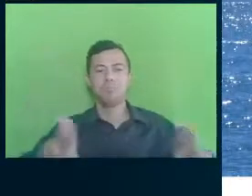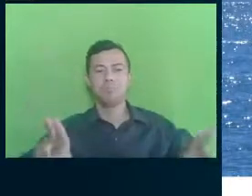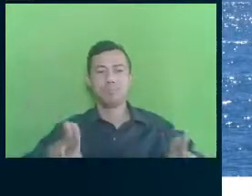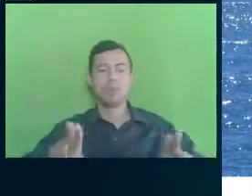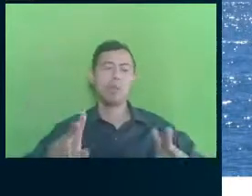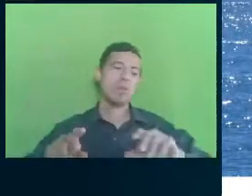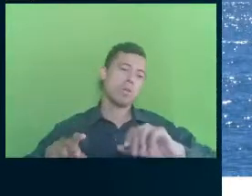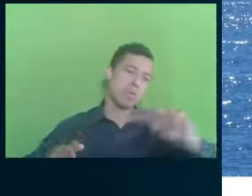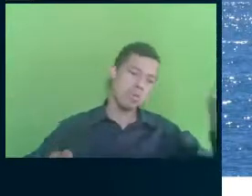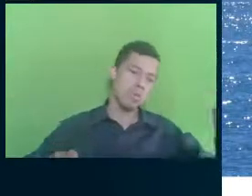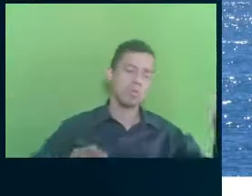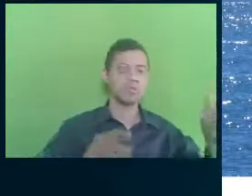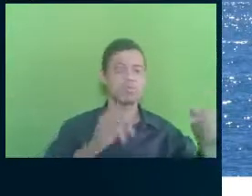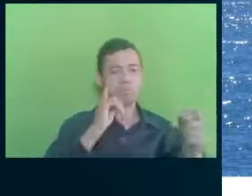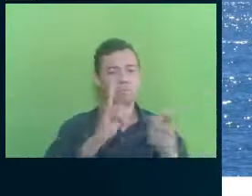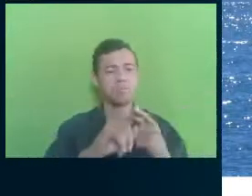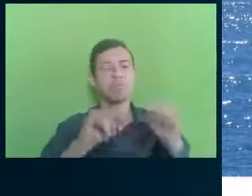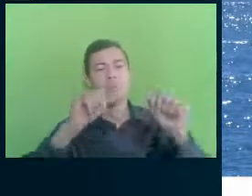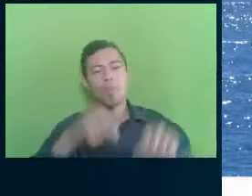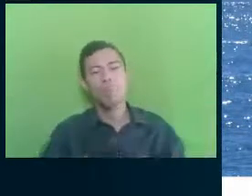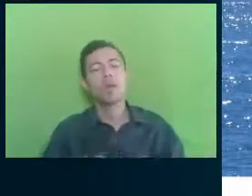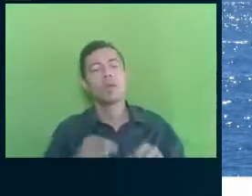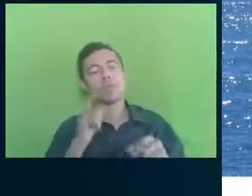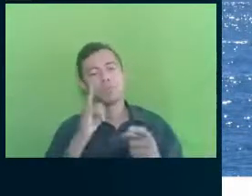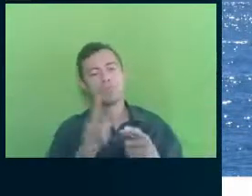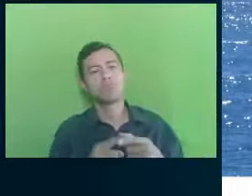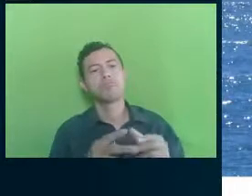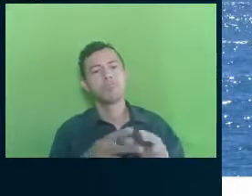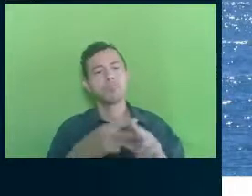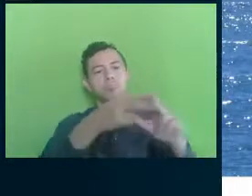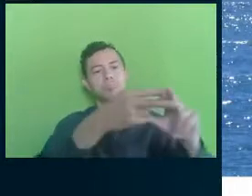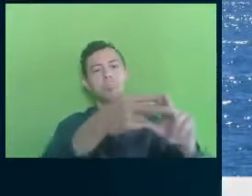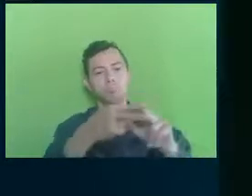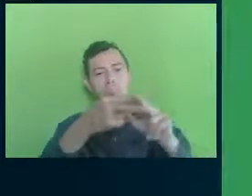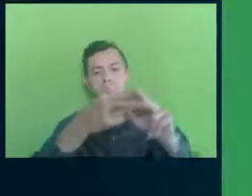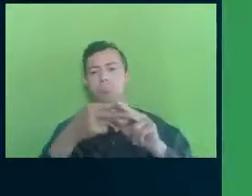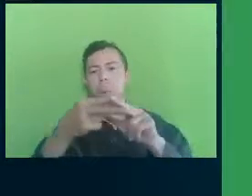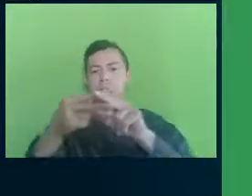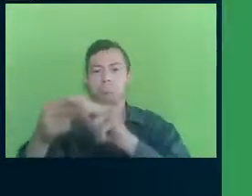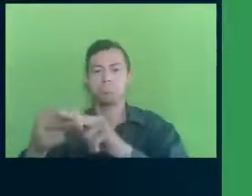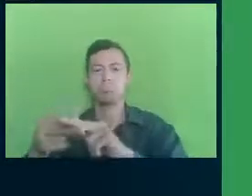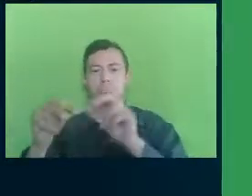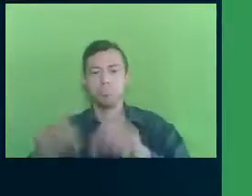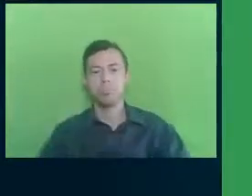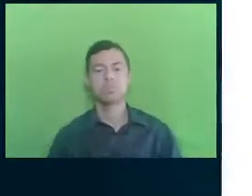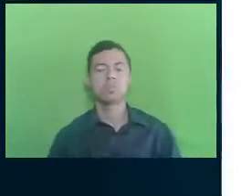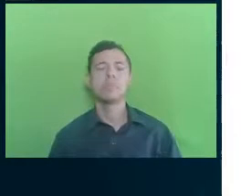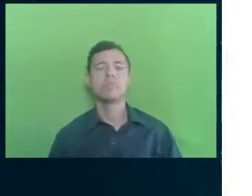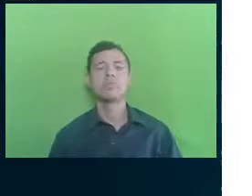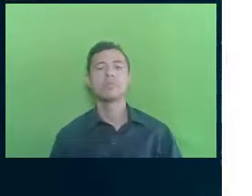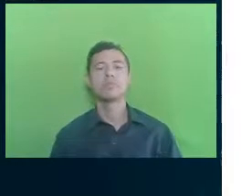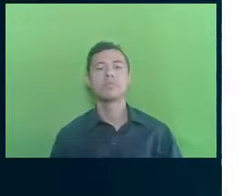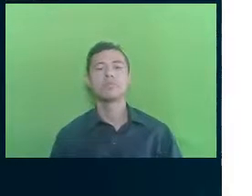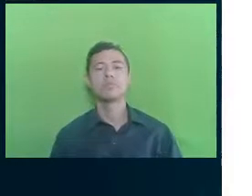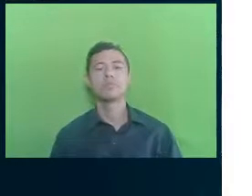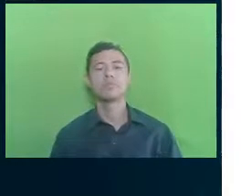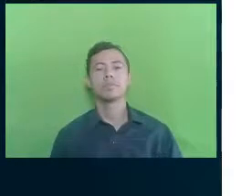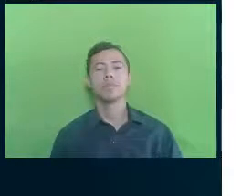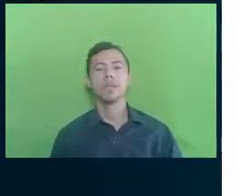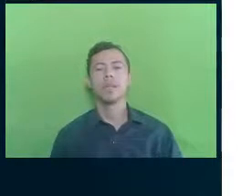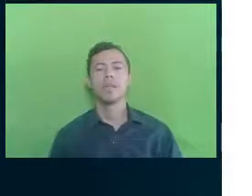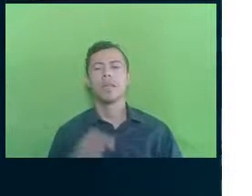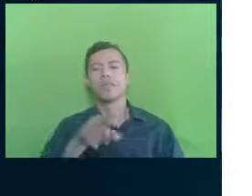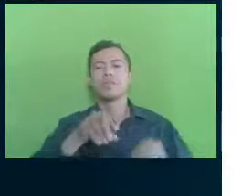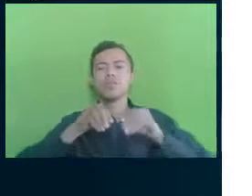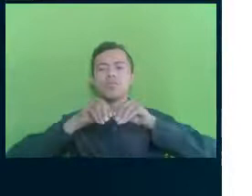diferentes proveedores de Internet para que puedan efectivamente conectar el mundo. ¿Cómo expandimos la